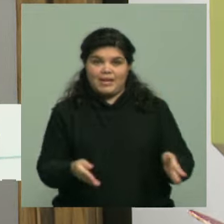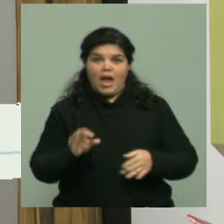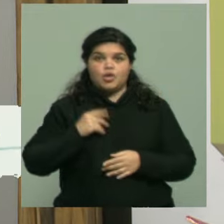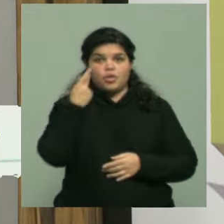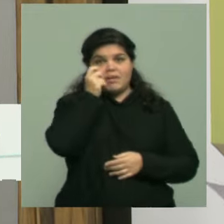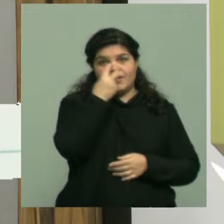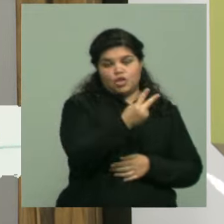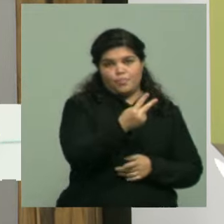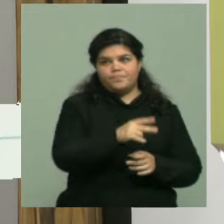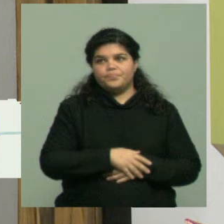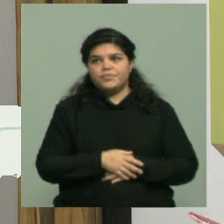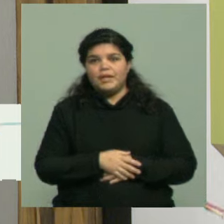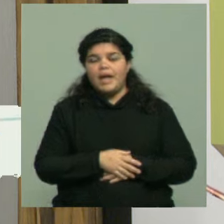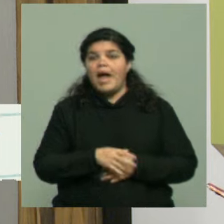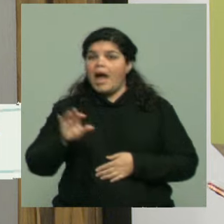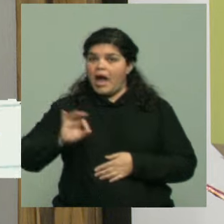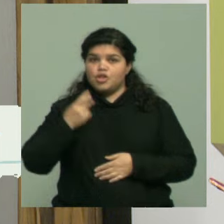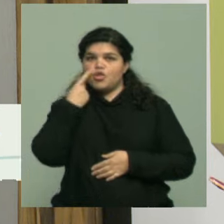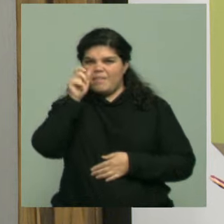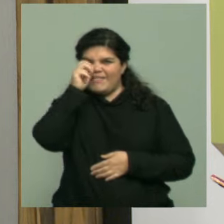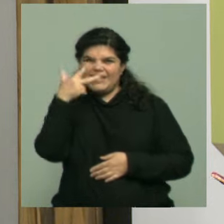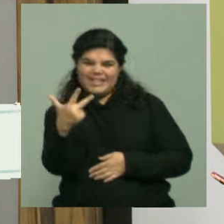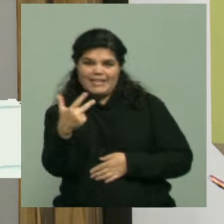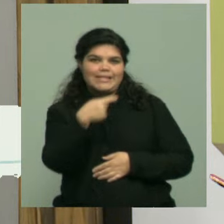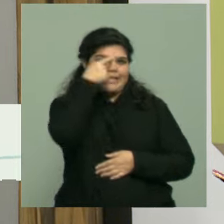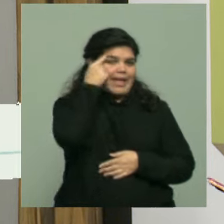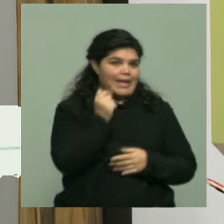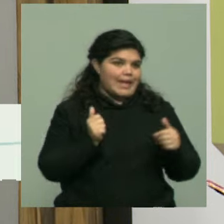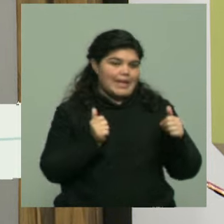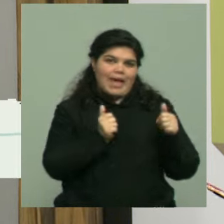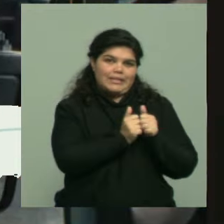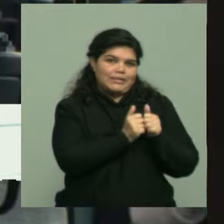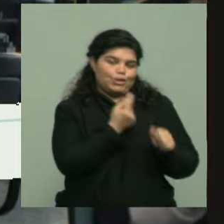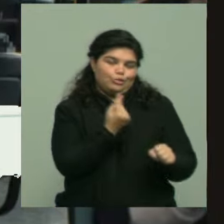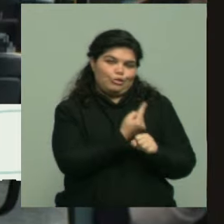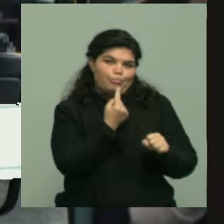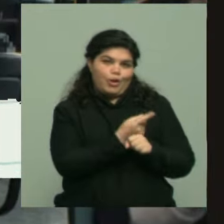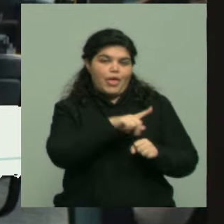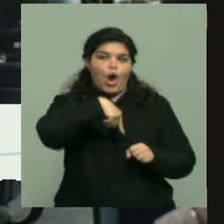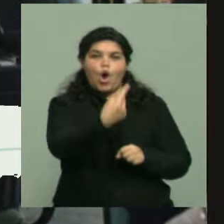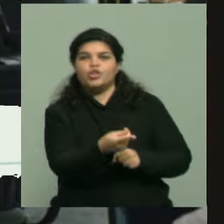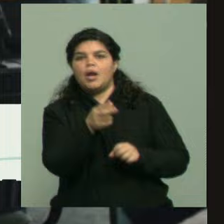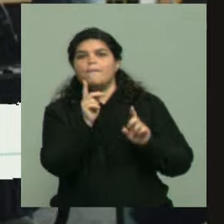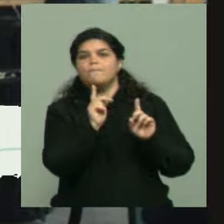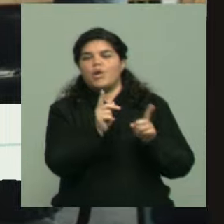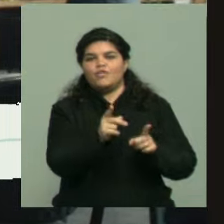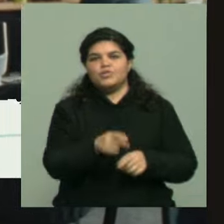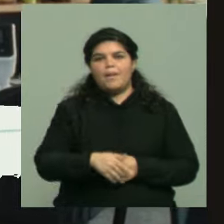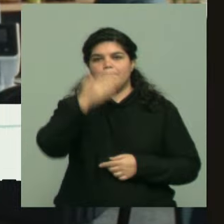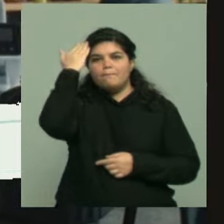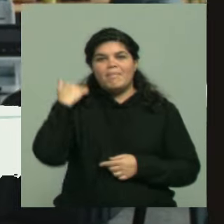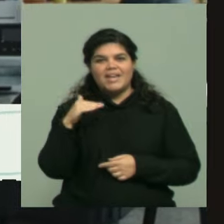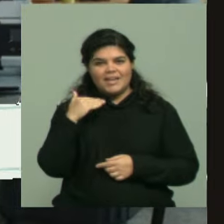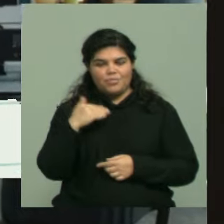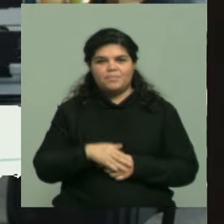el 2023 no me pudo acompañar Nerina porque estaba con otros trabajos, lamentablemente no pudo acompañar. Nos acompañó la profesora